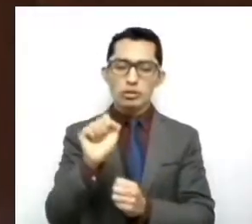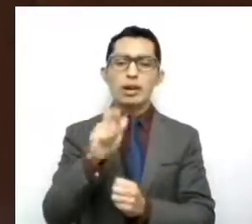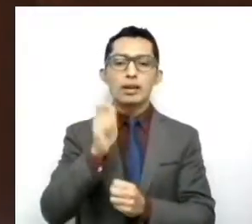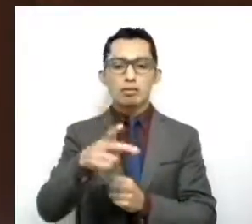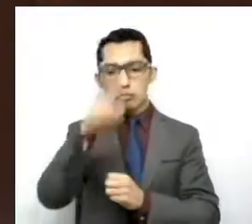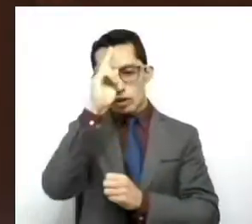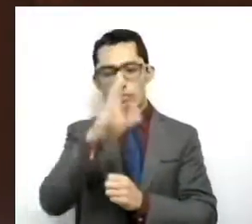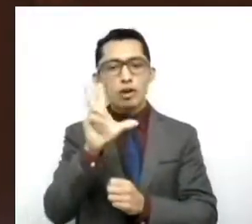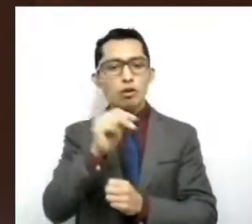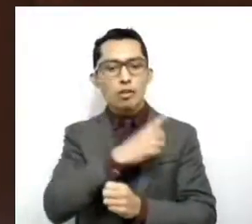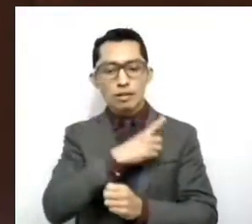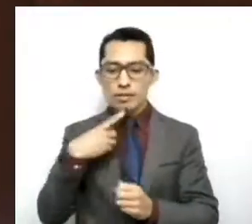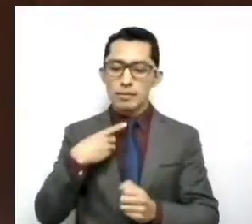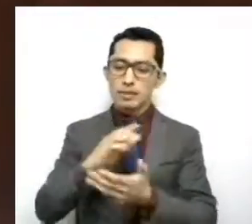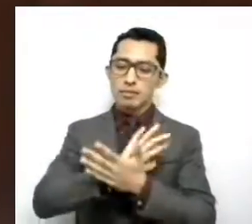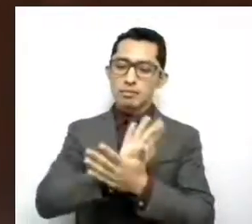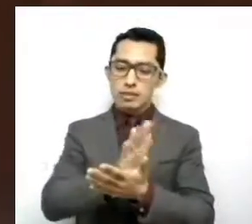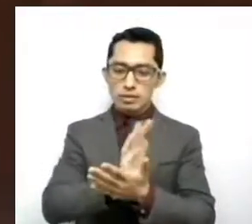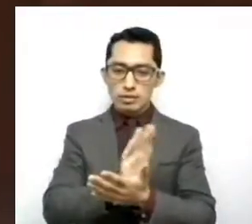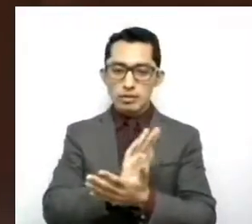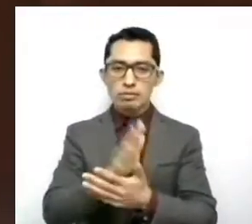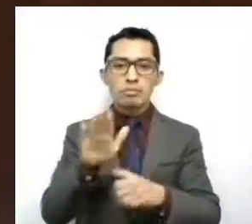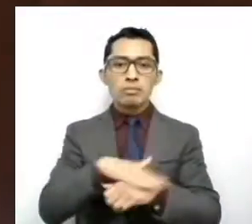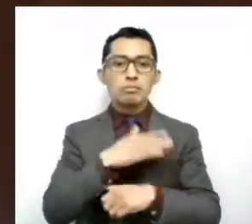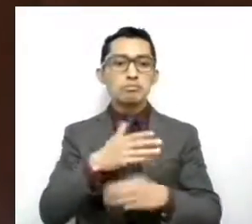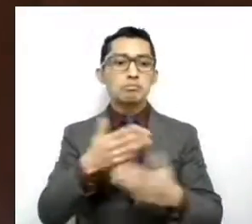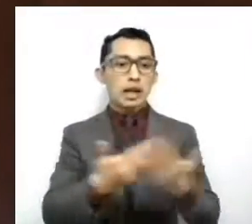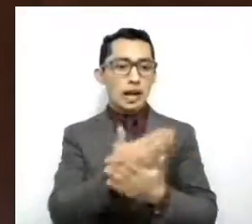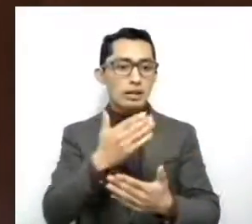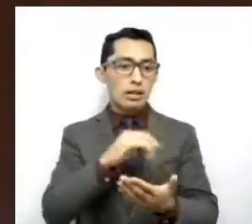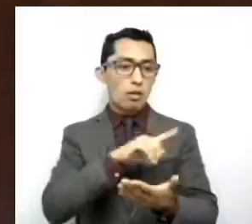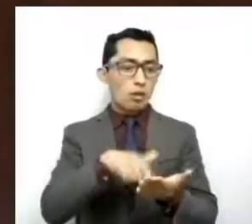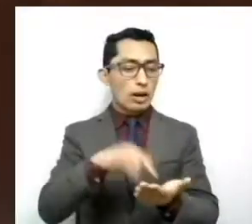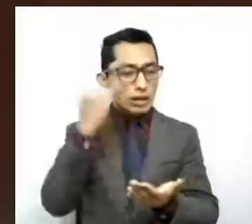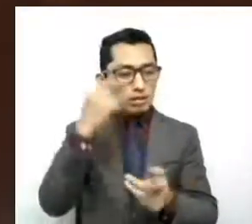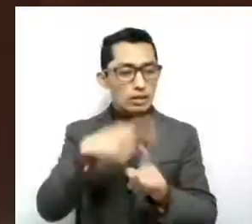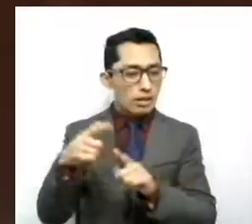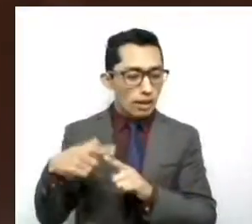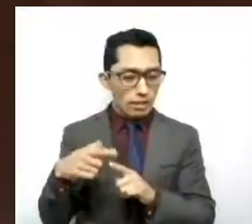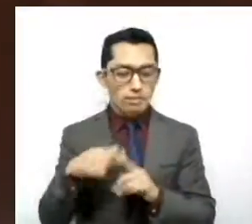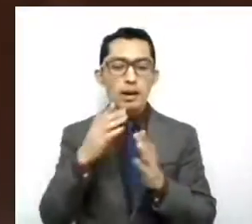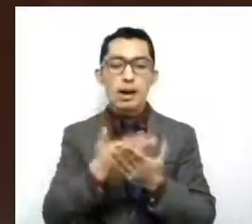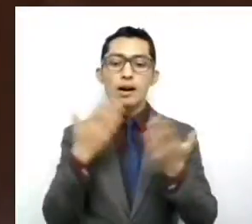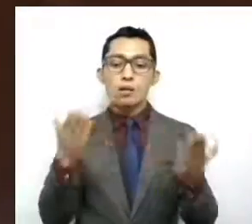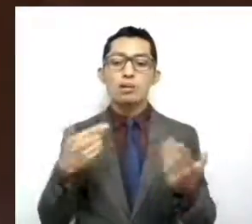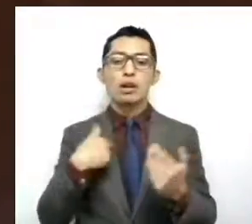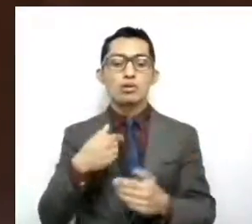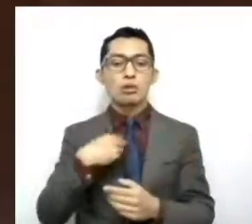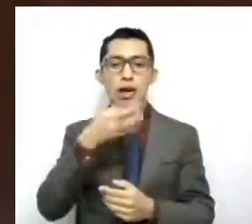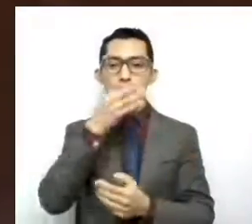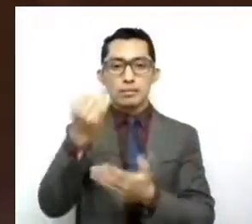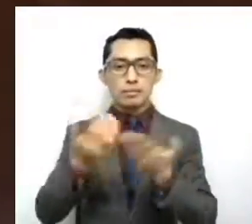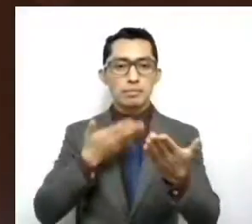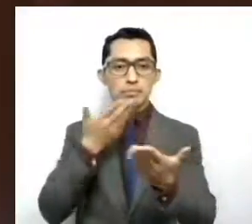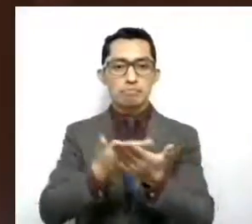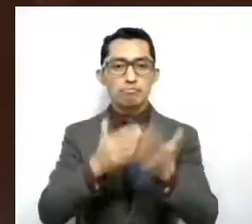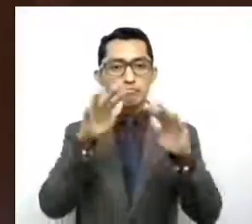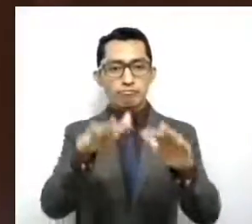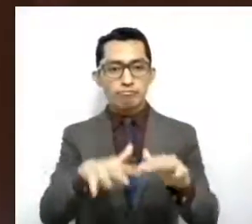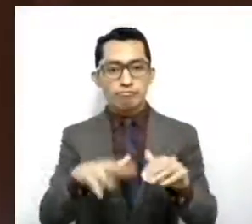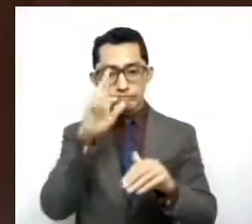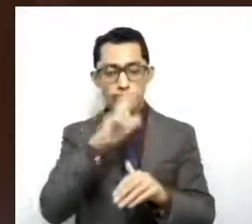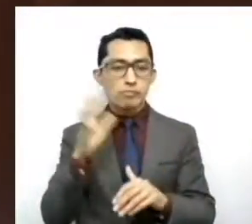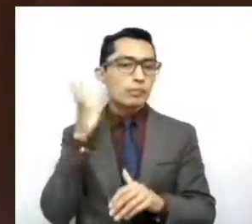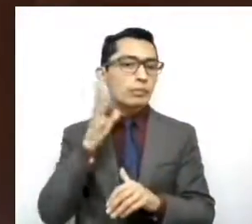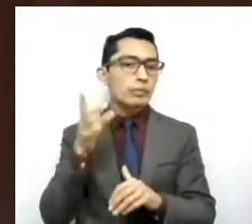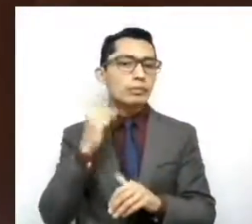de discriminación motivada por origen étnico, someto a consideración de esta honorable soberanía el